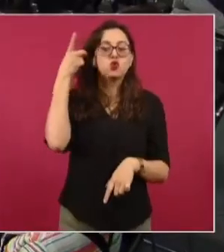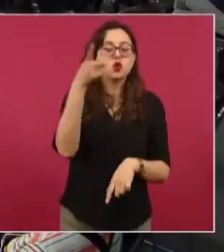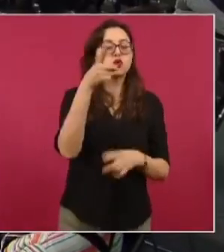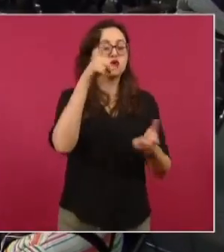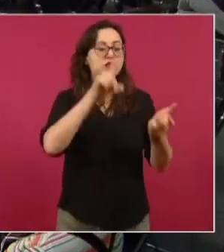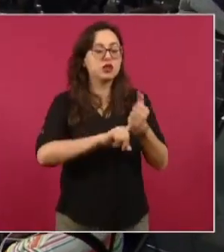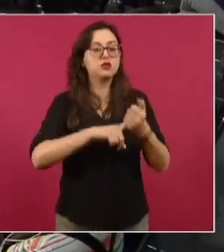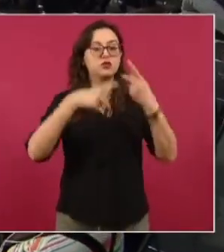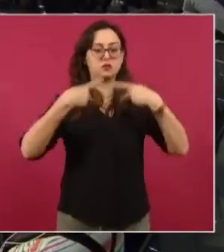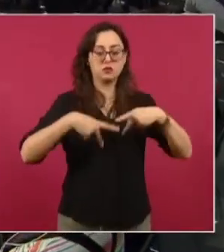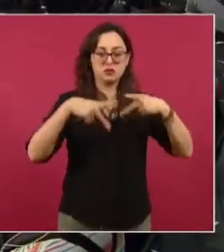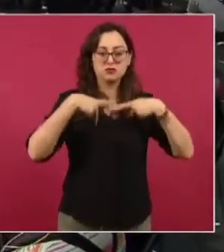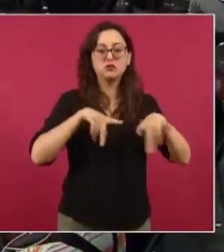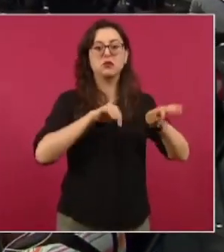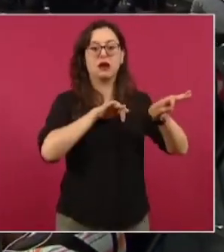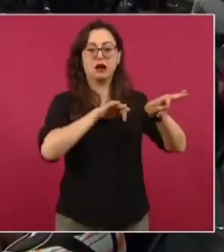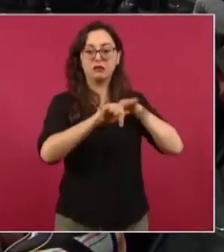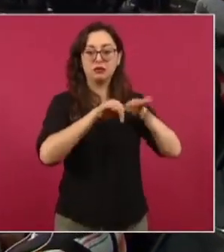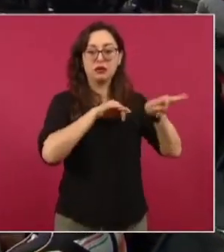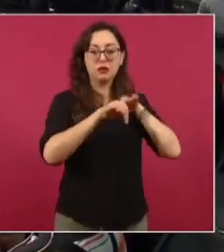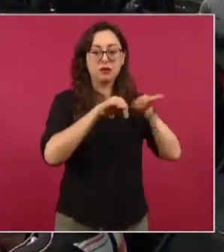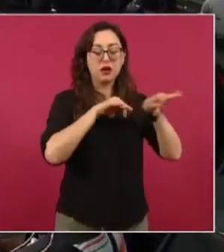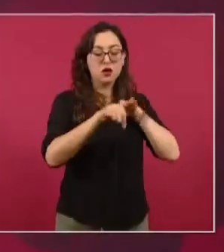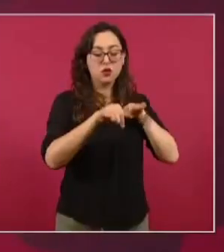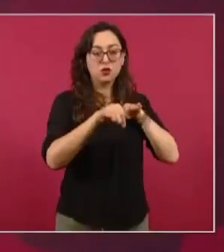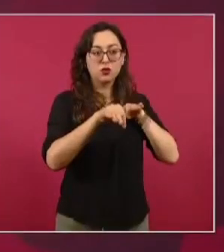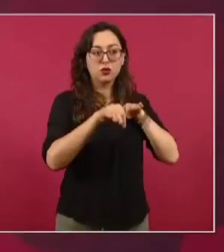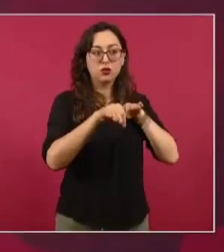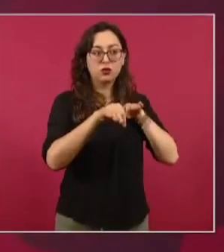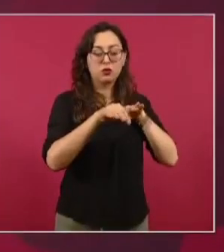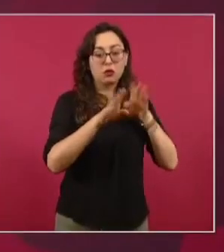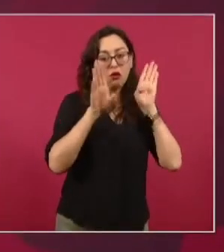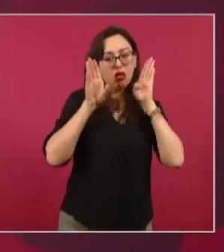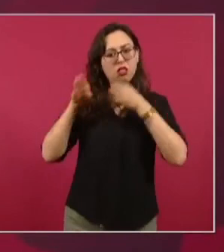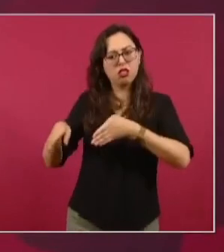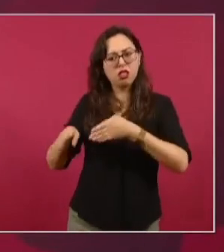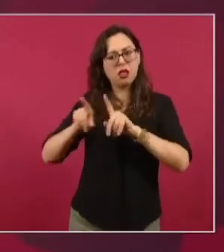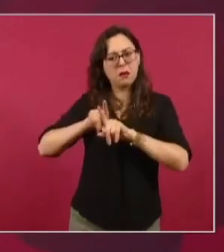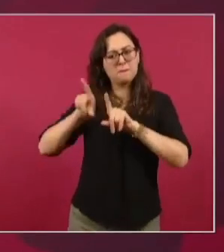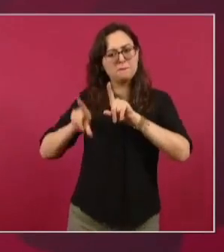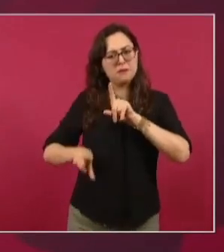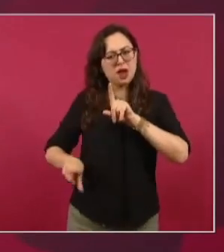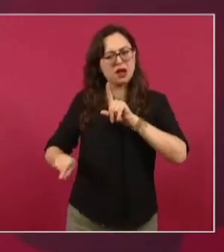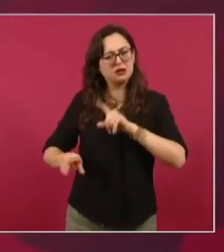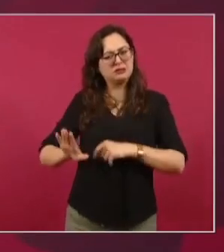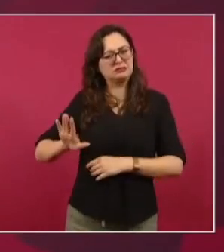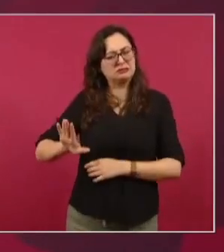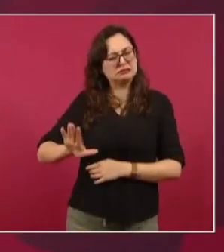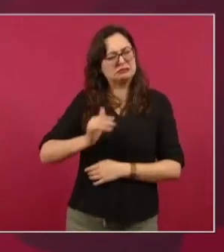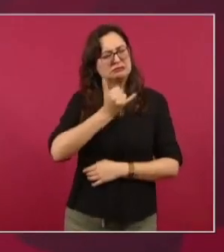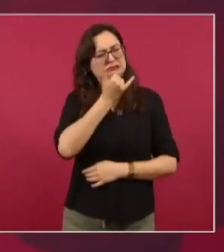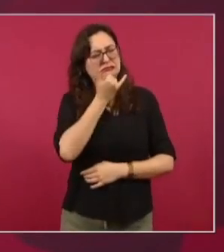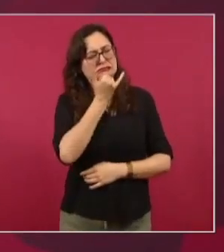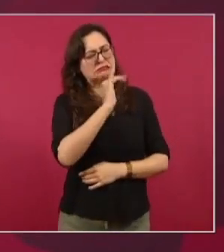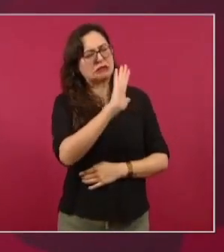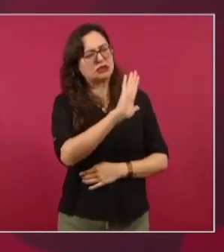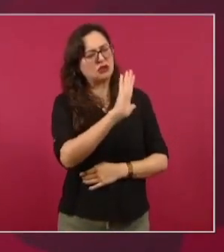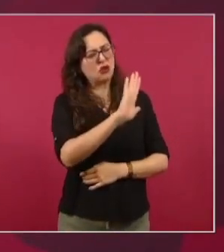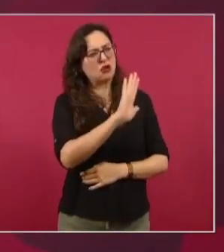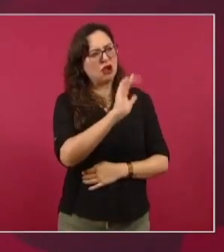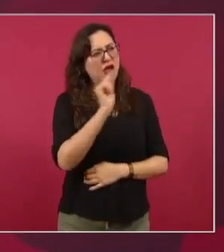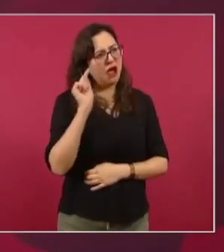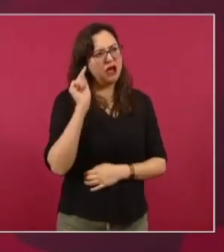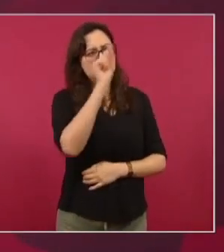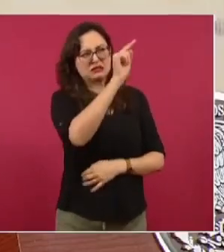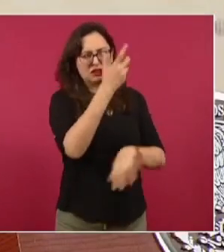de esas empresas deberían de plantearse la necesidad de llevar a